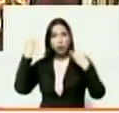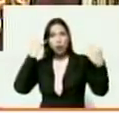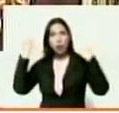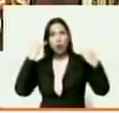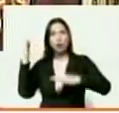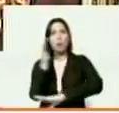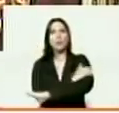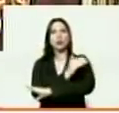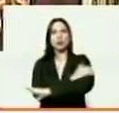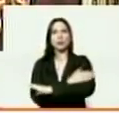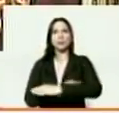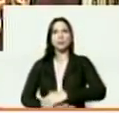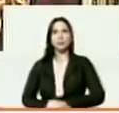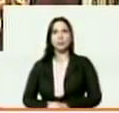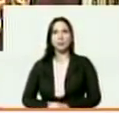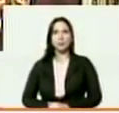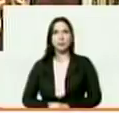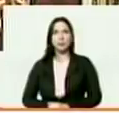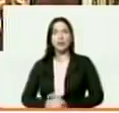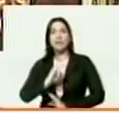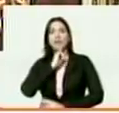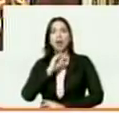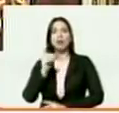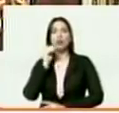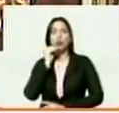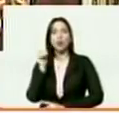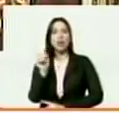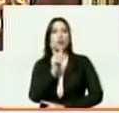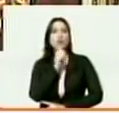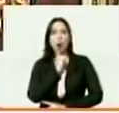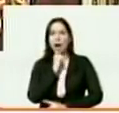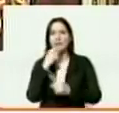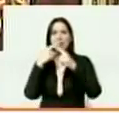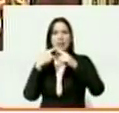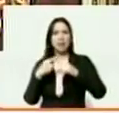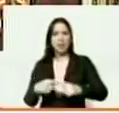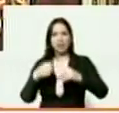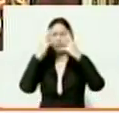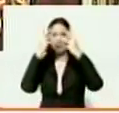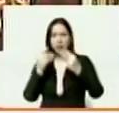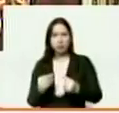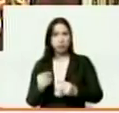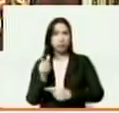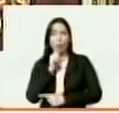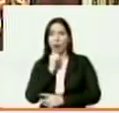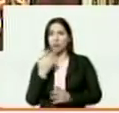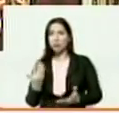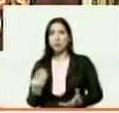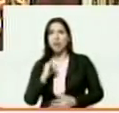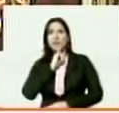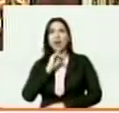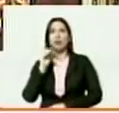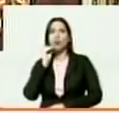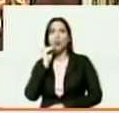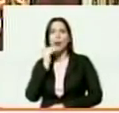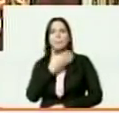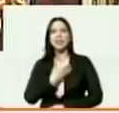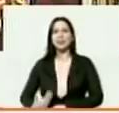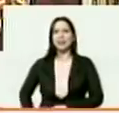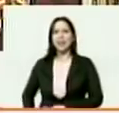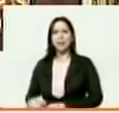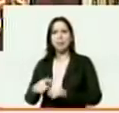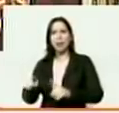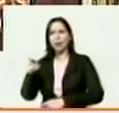derecha. Iván Duque no es un estadista, no lo es. Iván Duque es presidente, pero él no lo